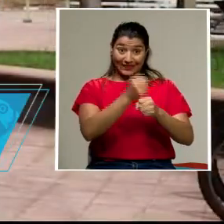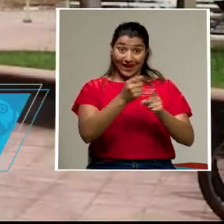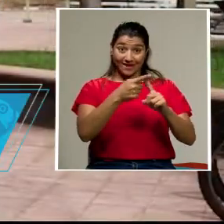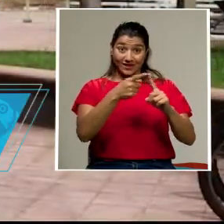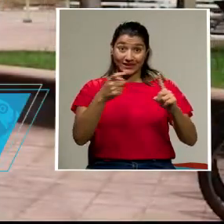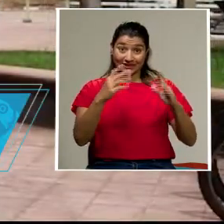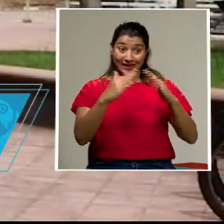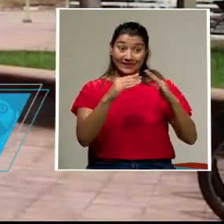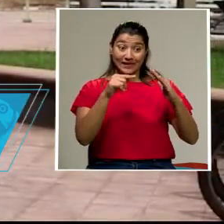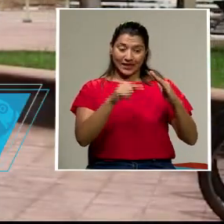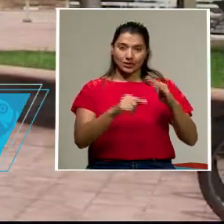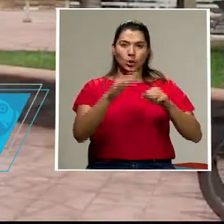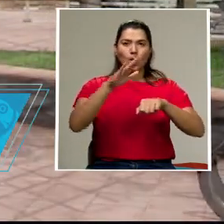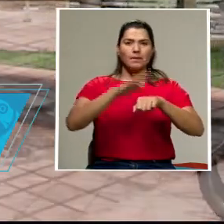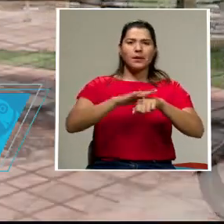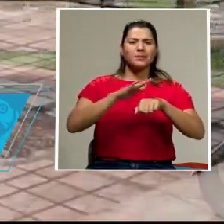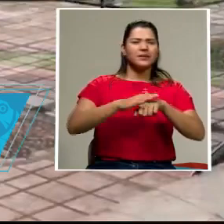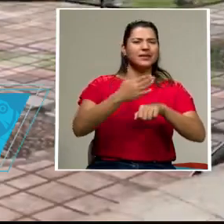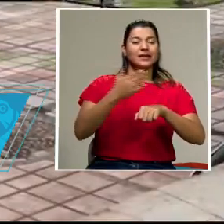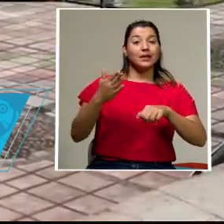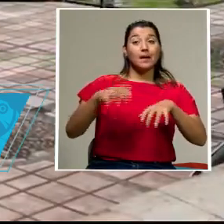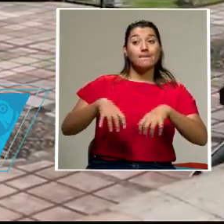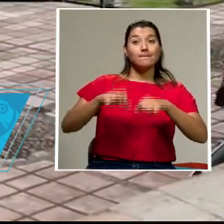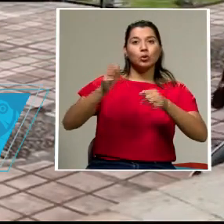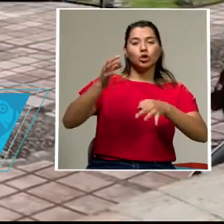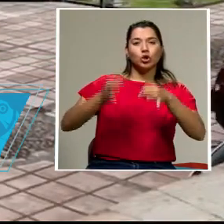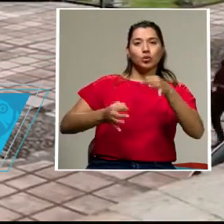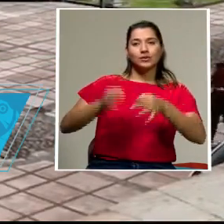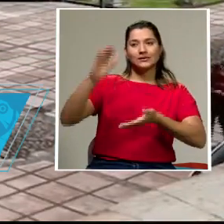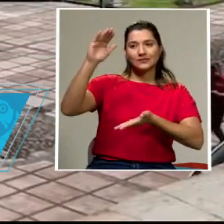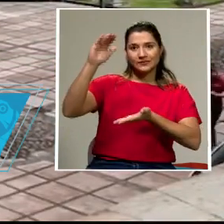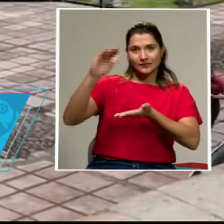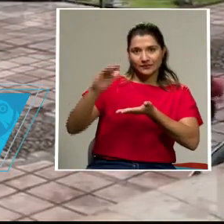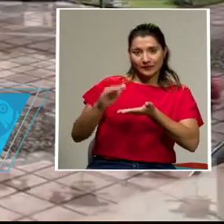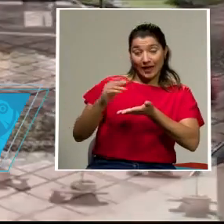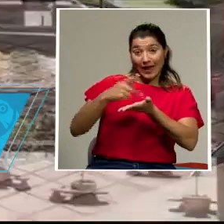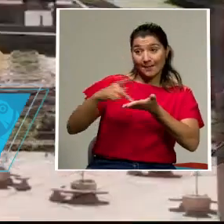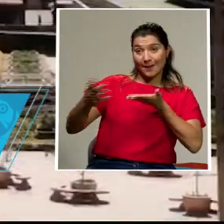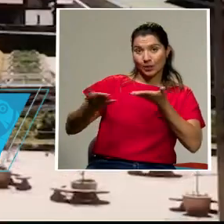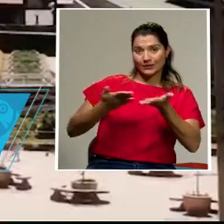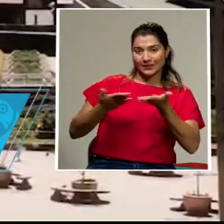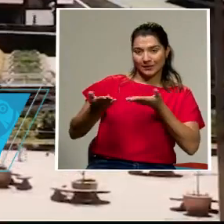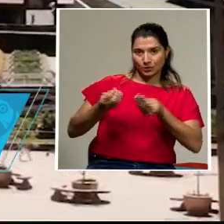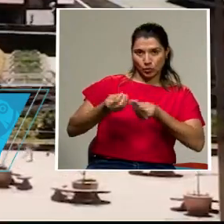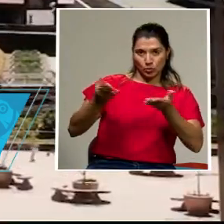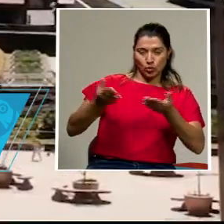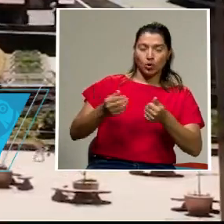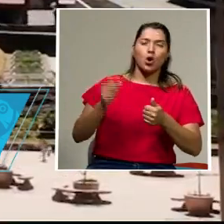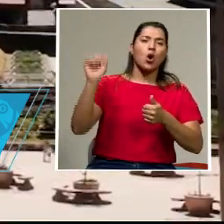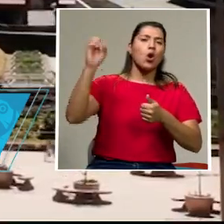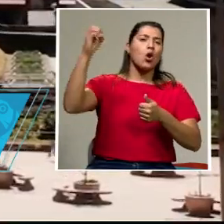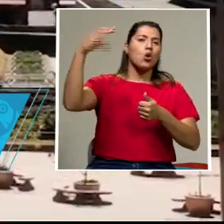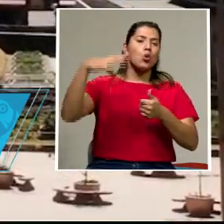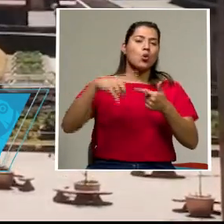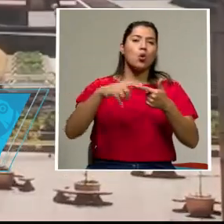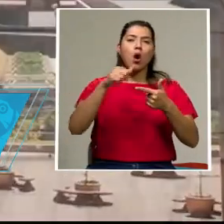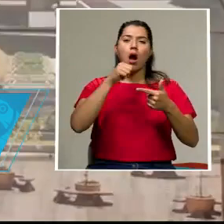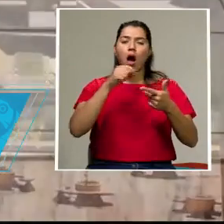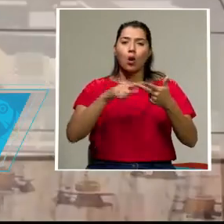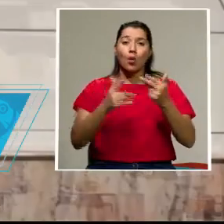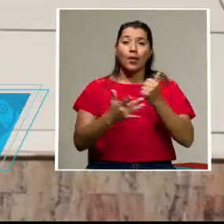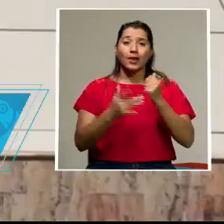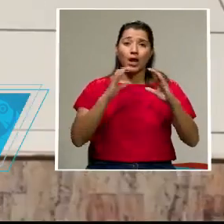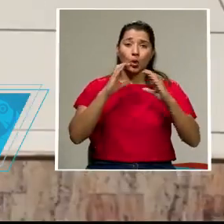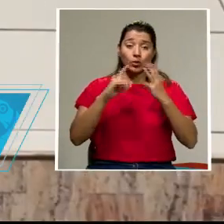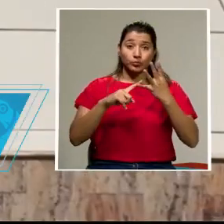el Poder Judicial disminuya la facturación en servicios públicos como electricidad, agua, telecomunicaciones y correos